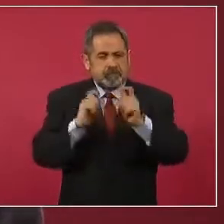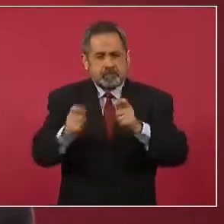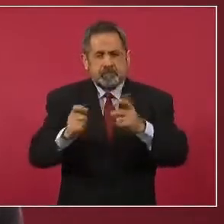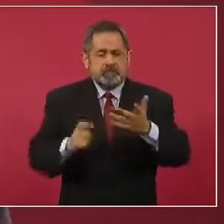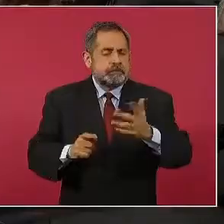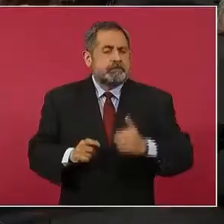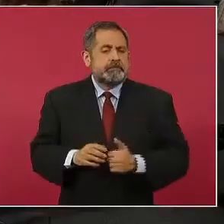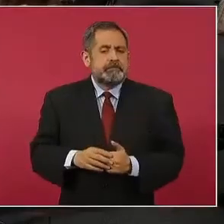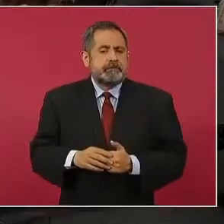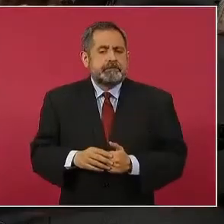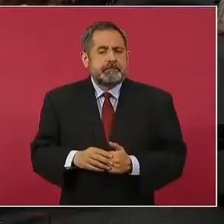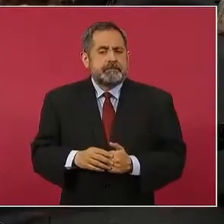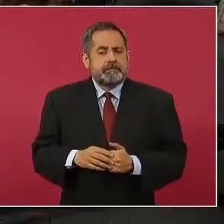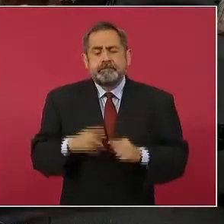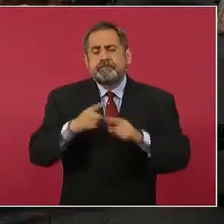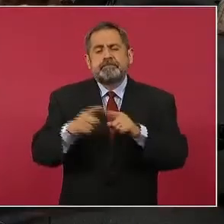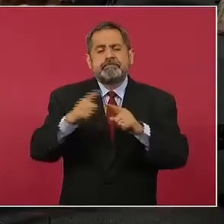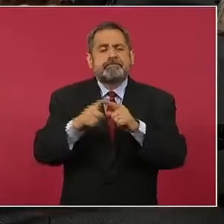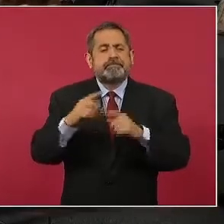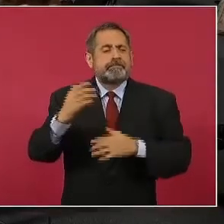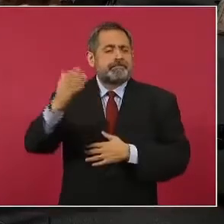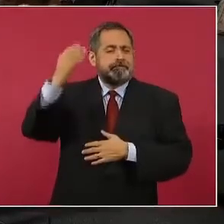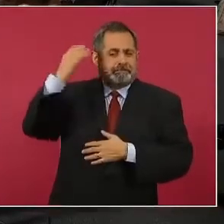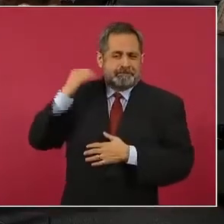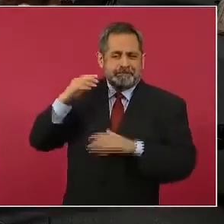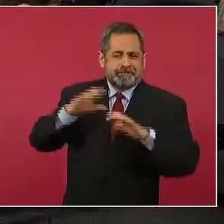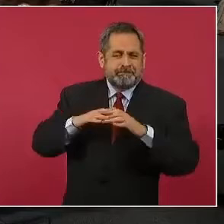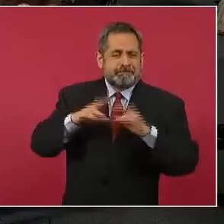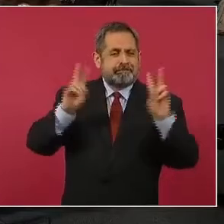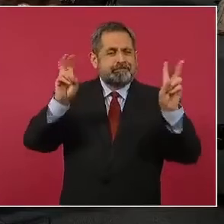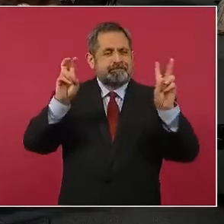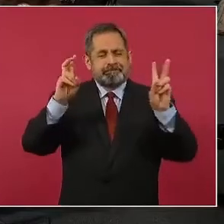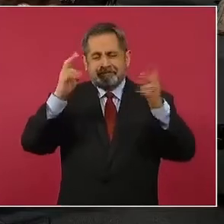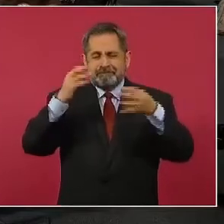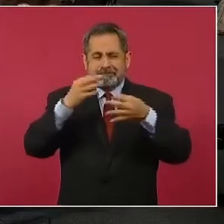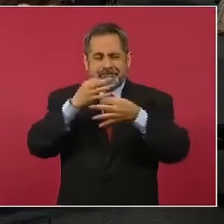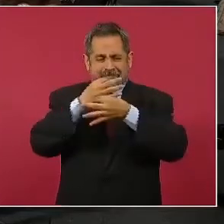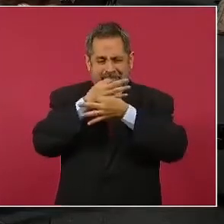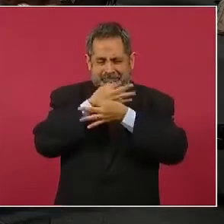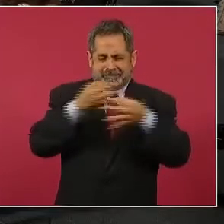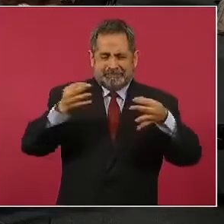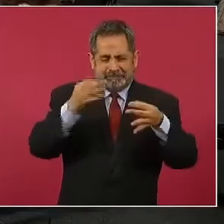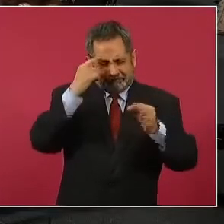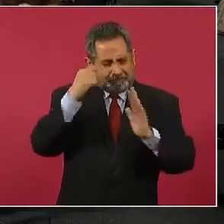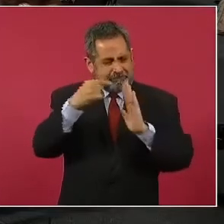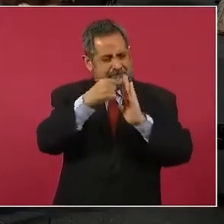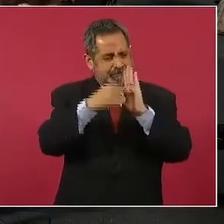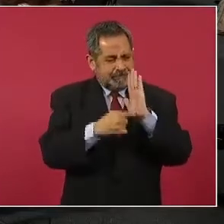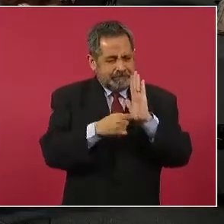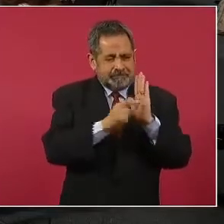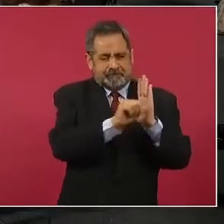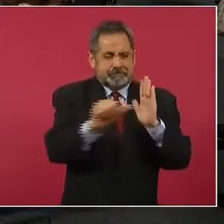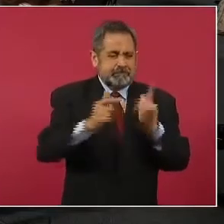partidos políticos hablando del referéndum, del plebiscito,